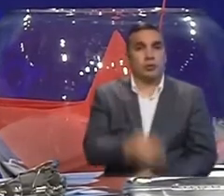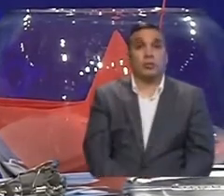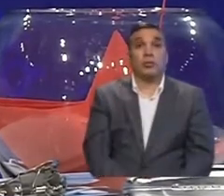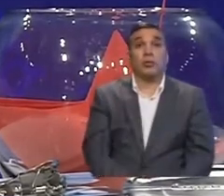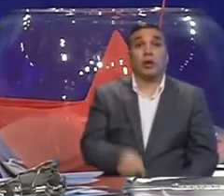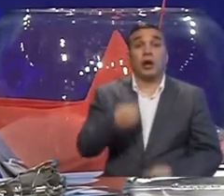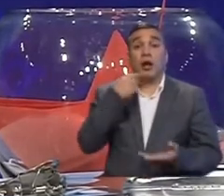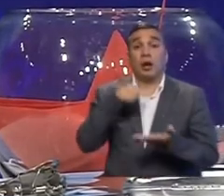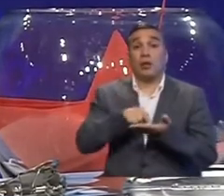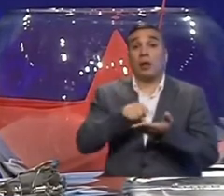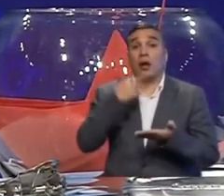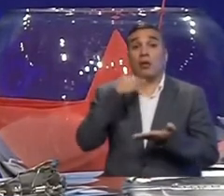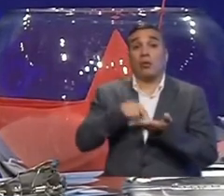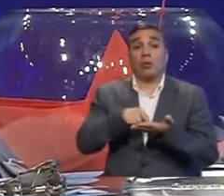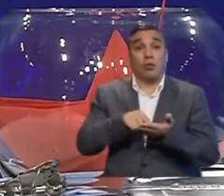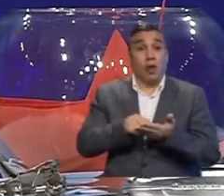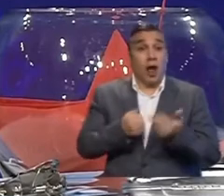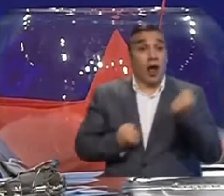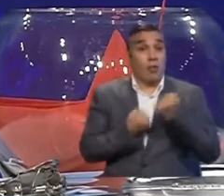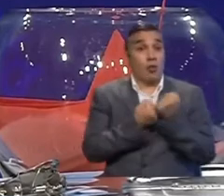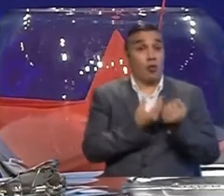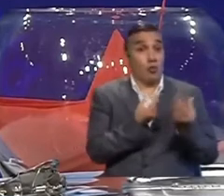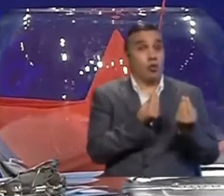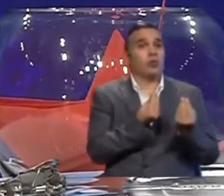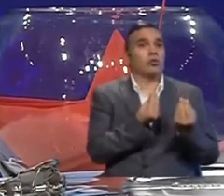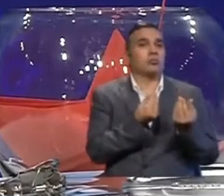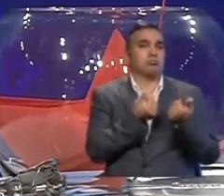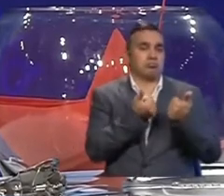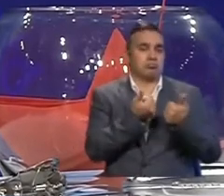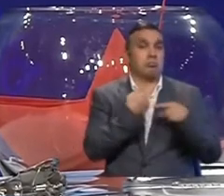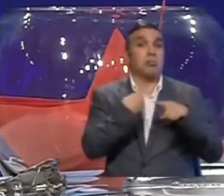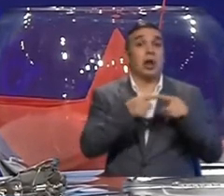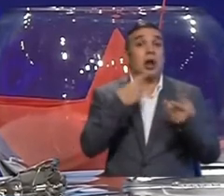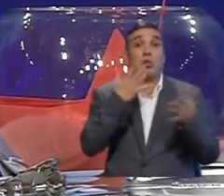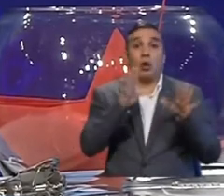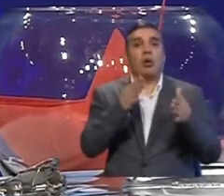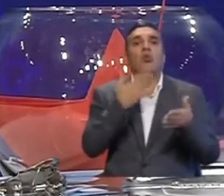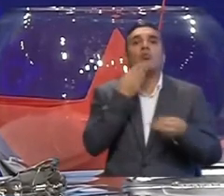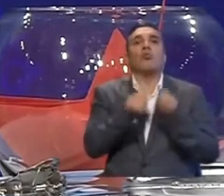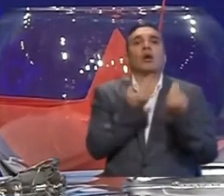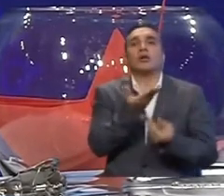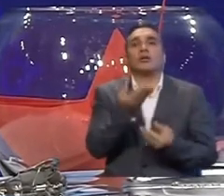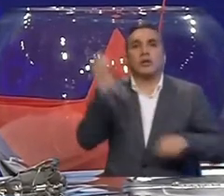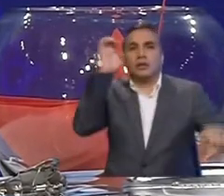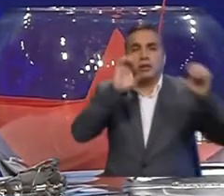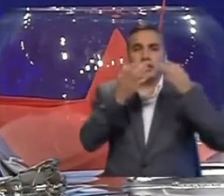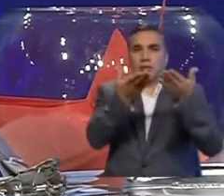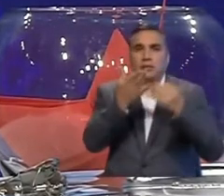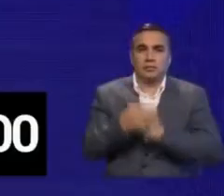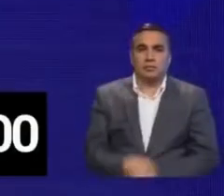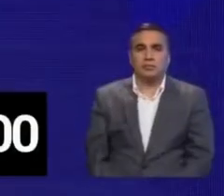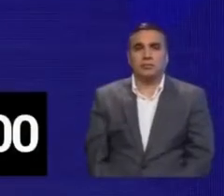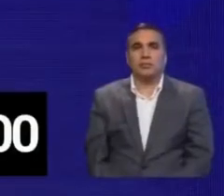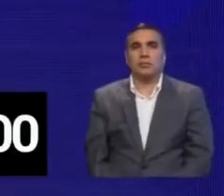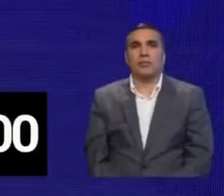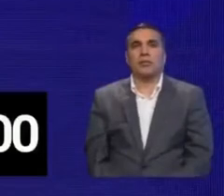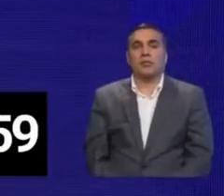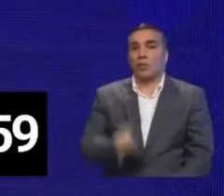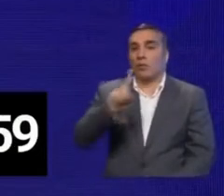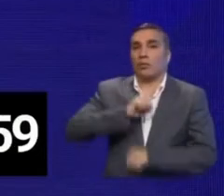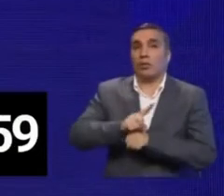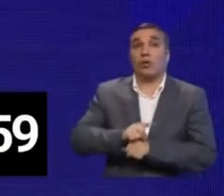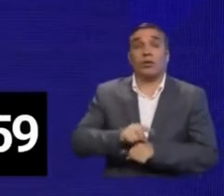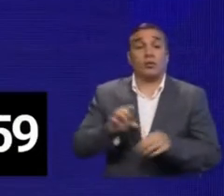mayoría o no, tendrá que establecer un mecanismo de diálogo para que estas reformas ocurran. ¿Cuál va a ser su estrategia? Un minuto.